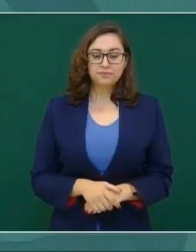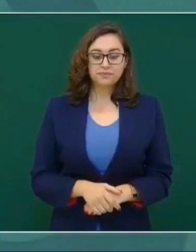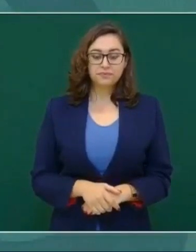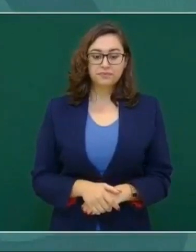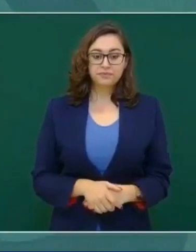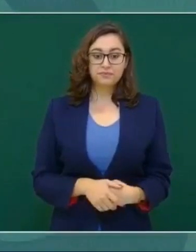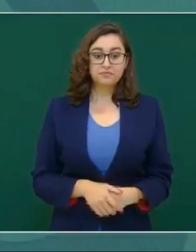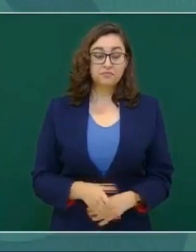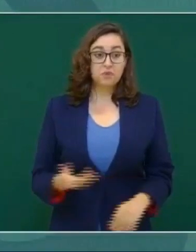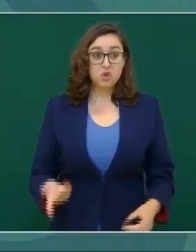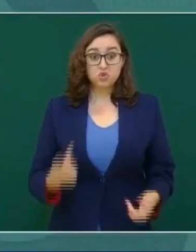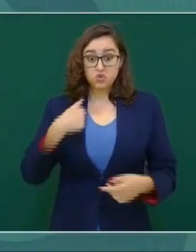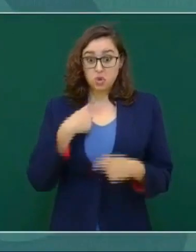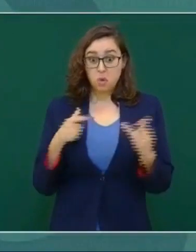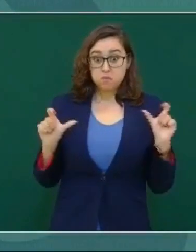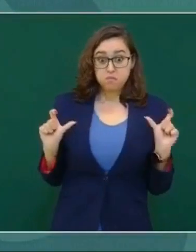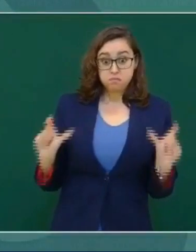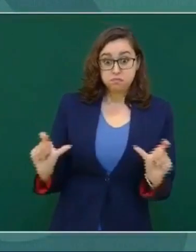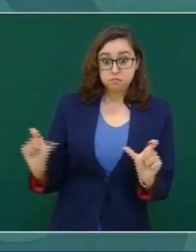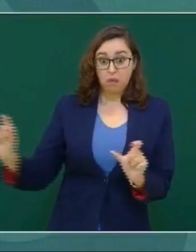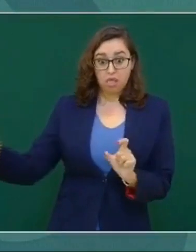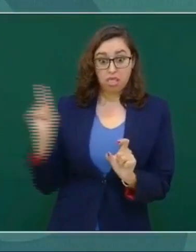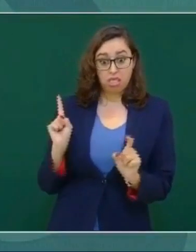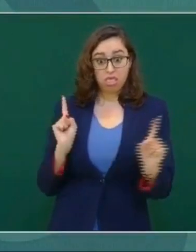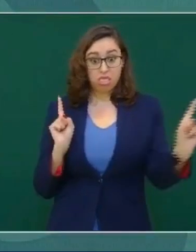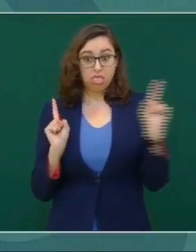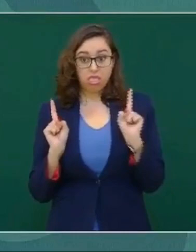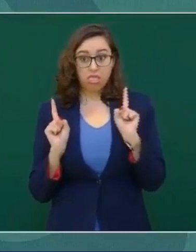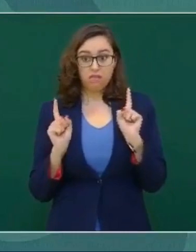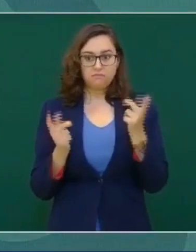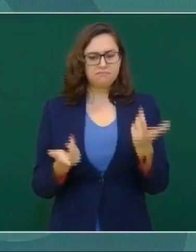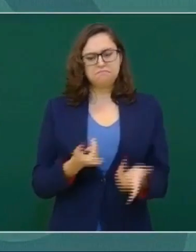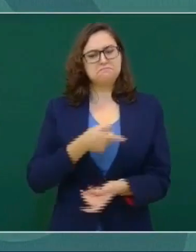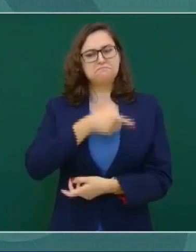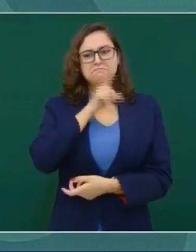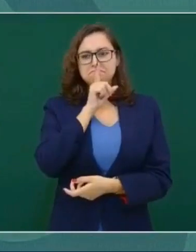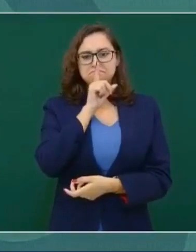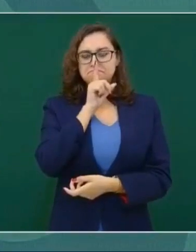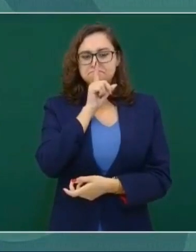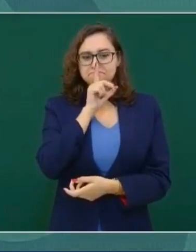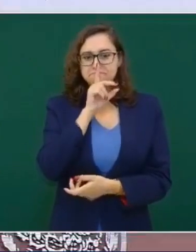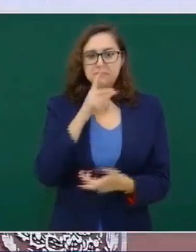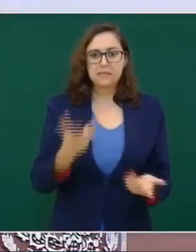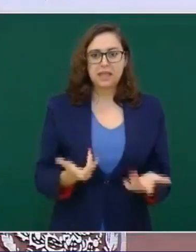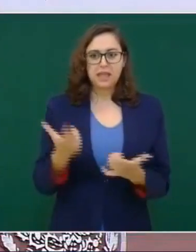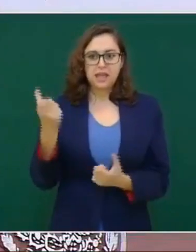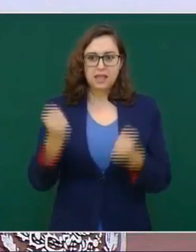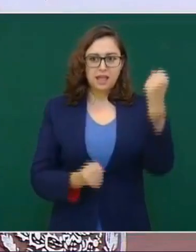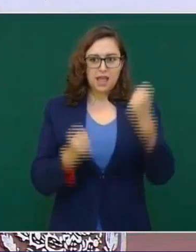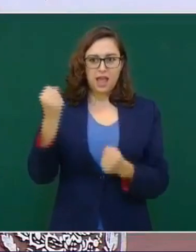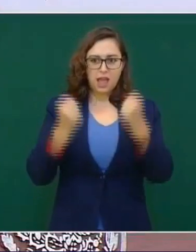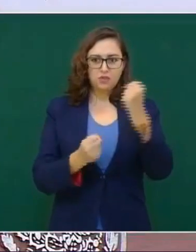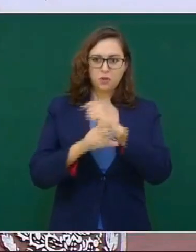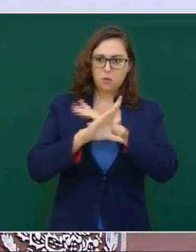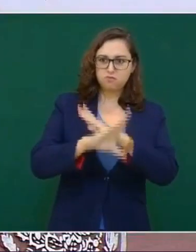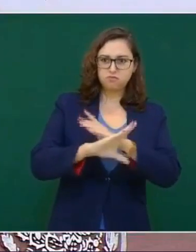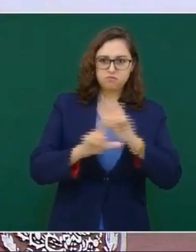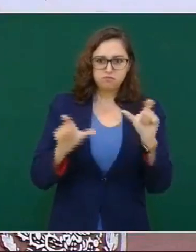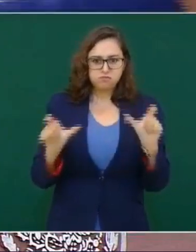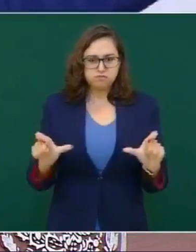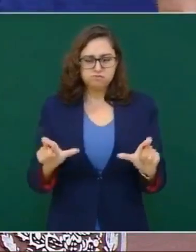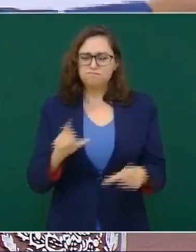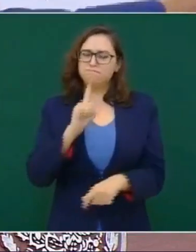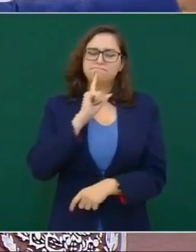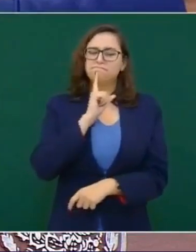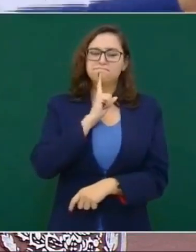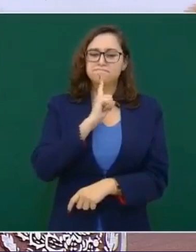no traigo guardaespaldas ni me traslado en carros blindados y puedo